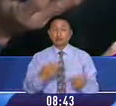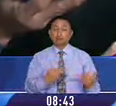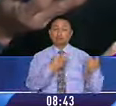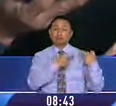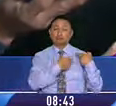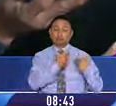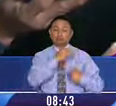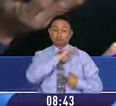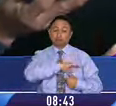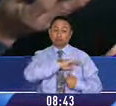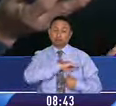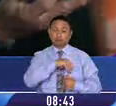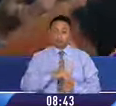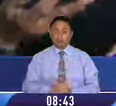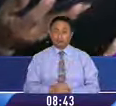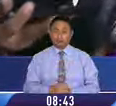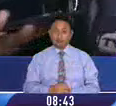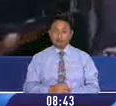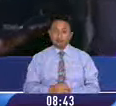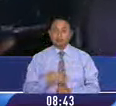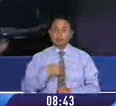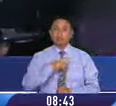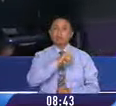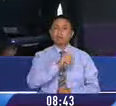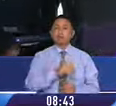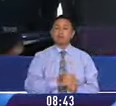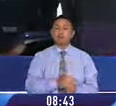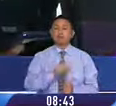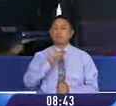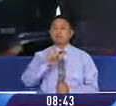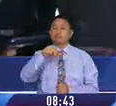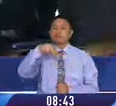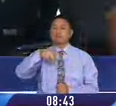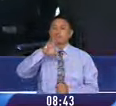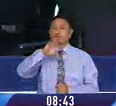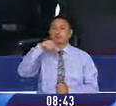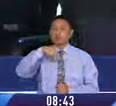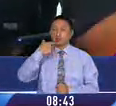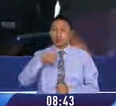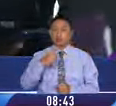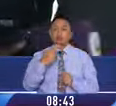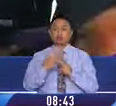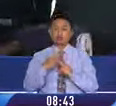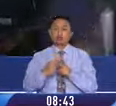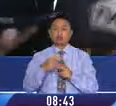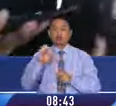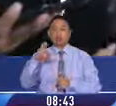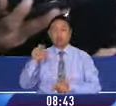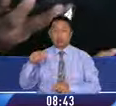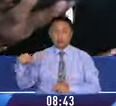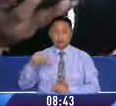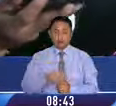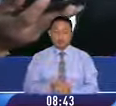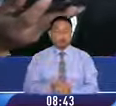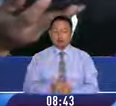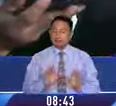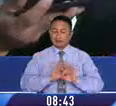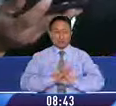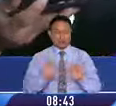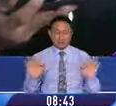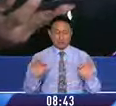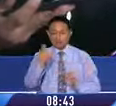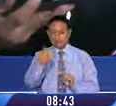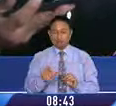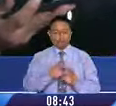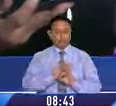la rectoría de alguna de las secretarías. Mientras tanto, en la EMT ya se tiene quizás nombres en EMOPE más. No, al final de esta semana terminamos de